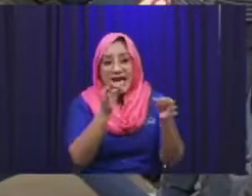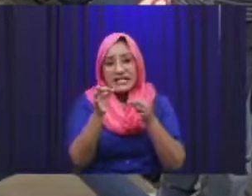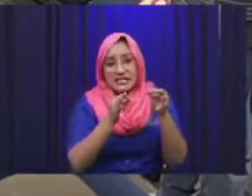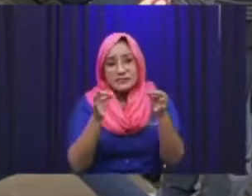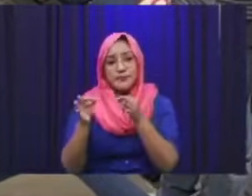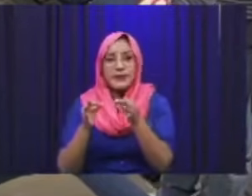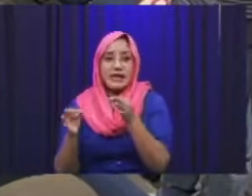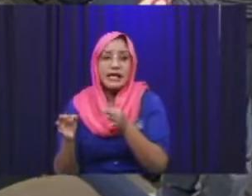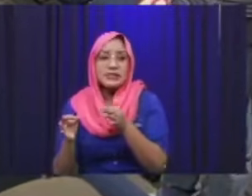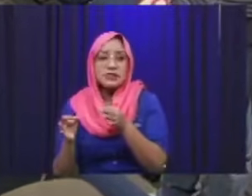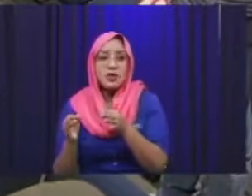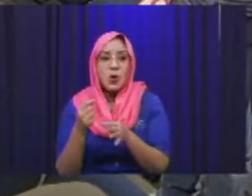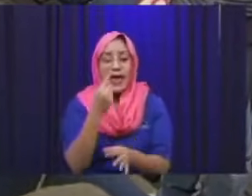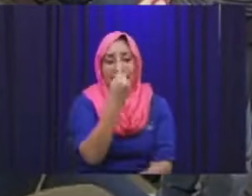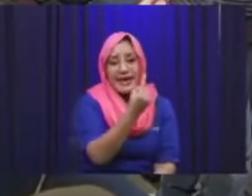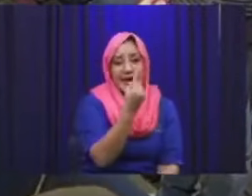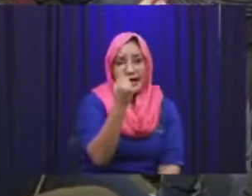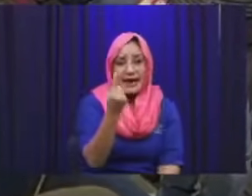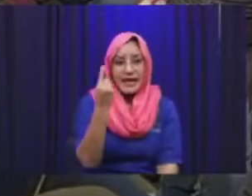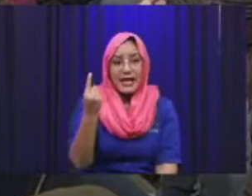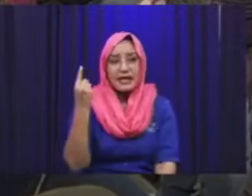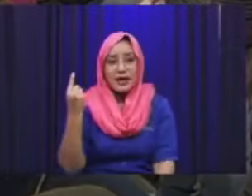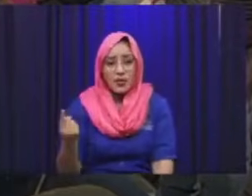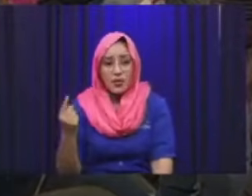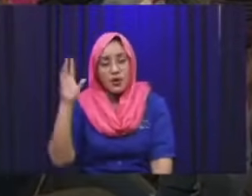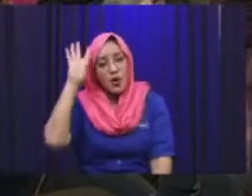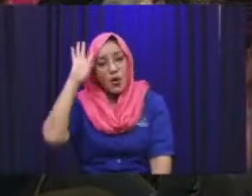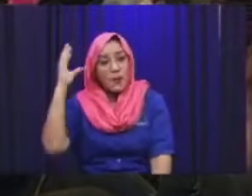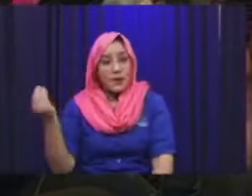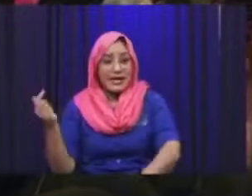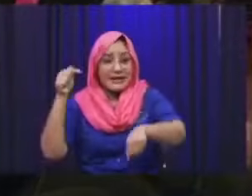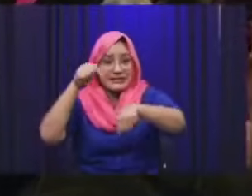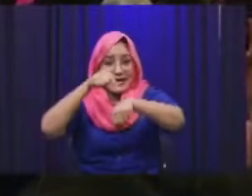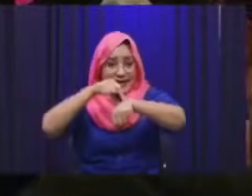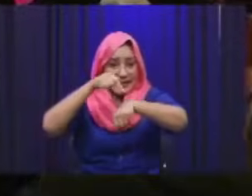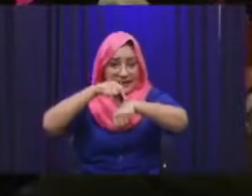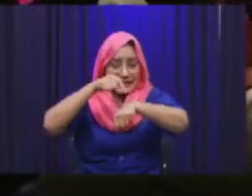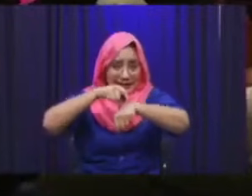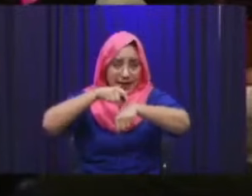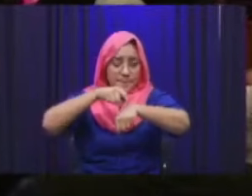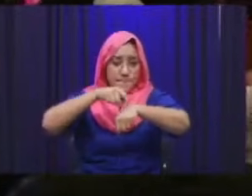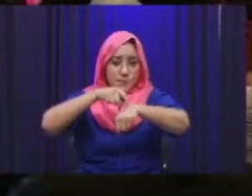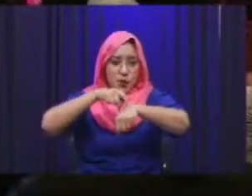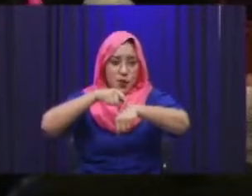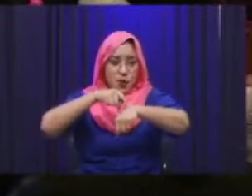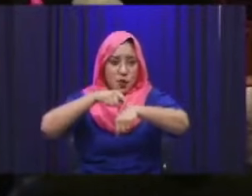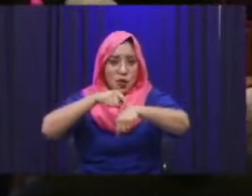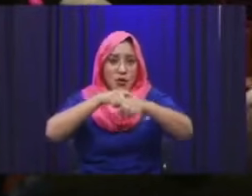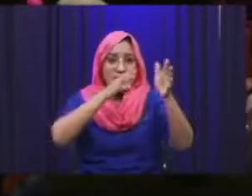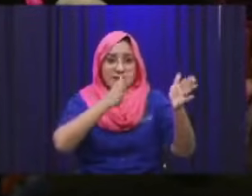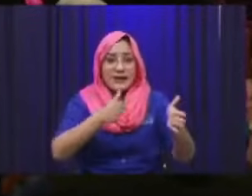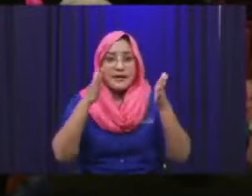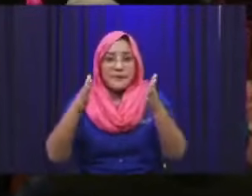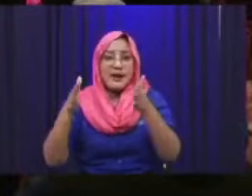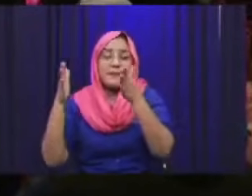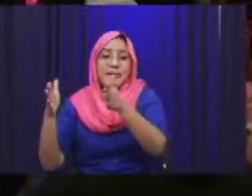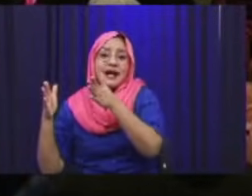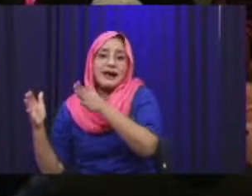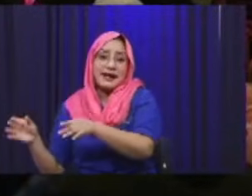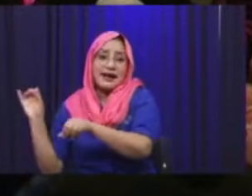sobre cada uno de ellos ha llegado el tiempo de preparar a la